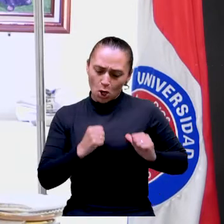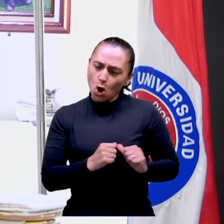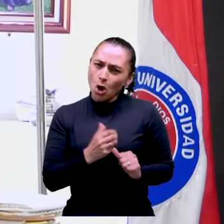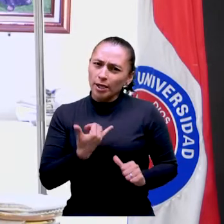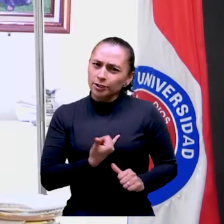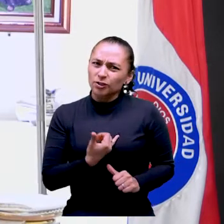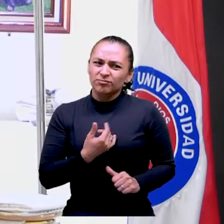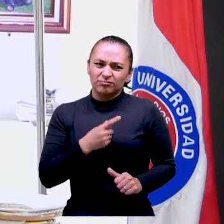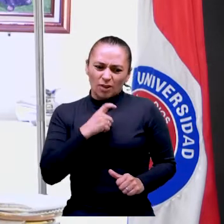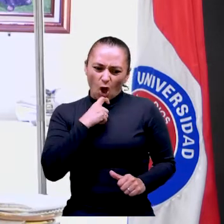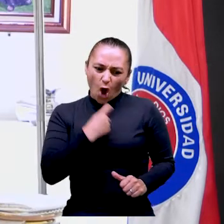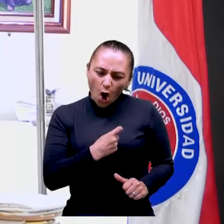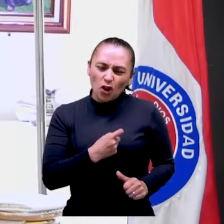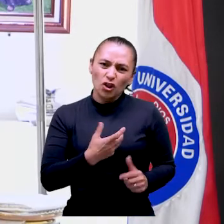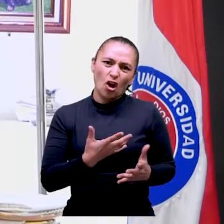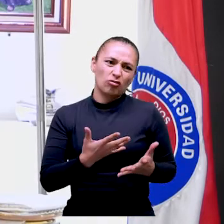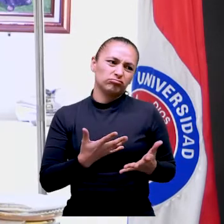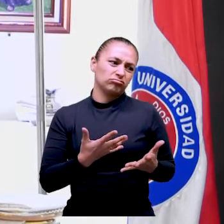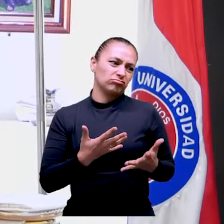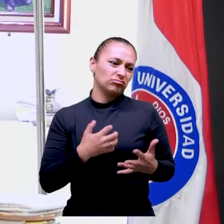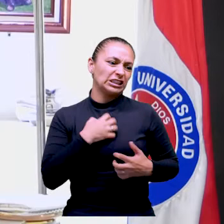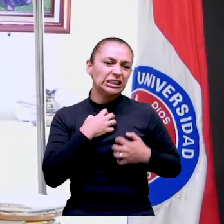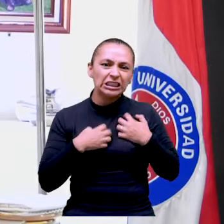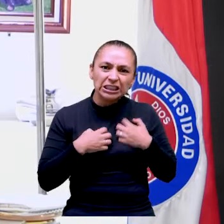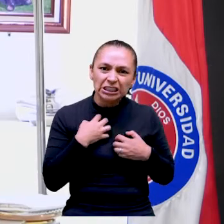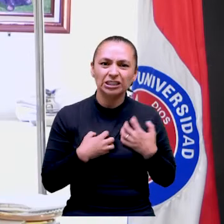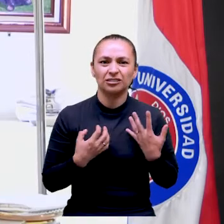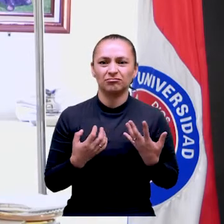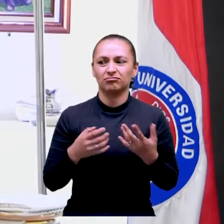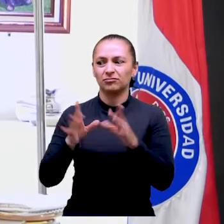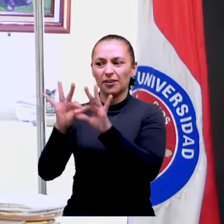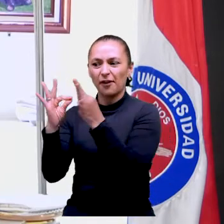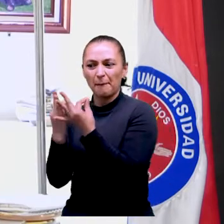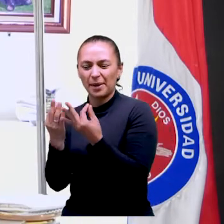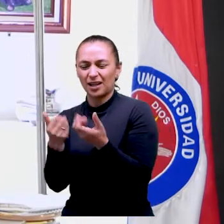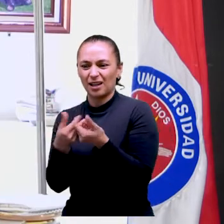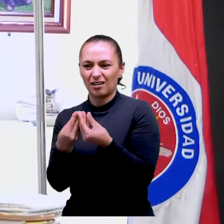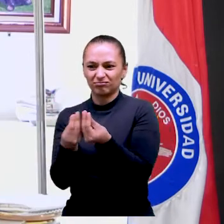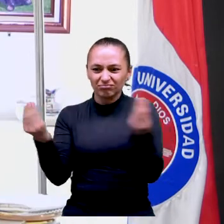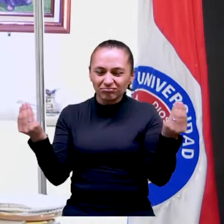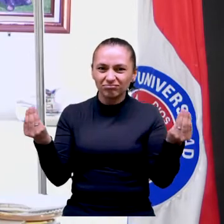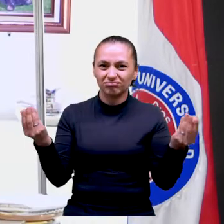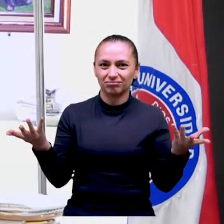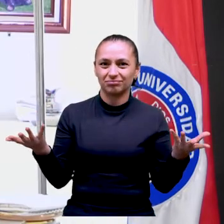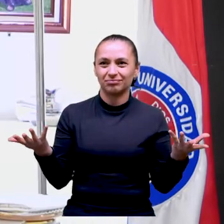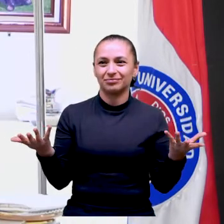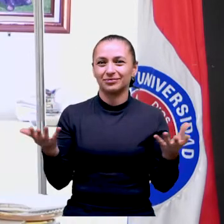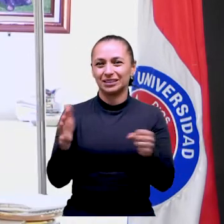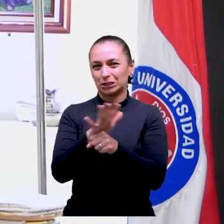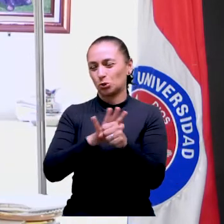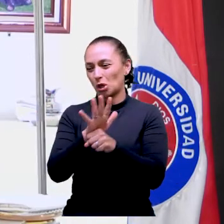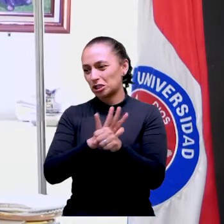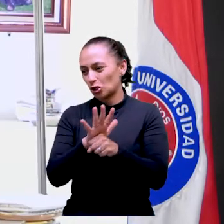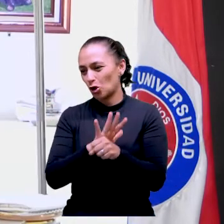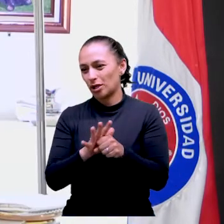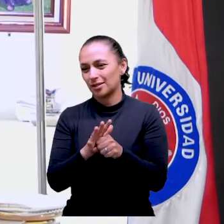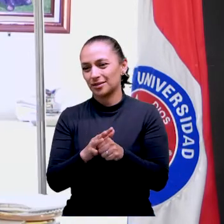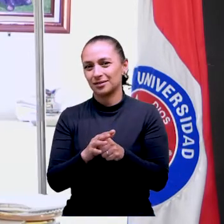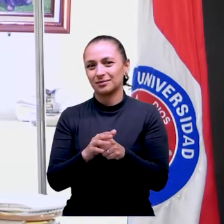será que mi corazón hay rencor hay odio será que mi familia está dividida